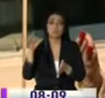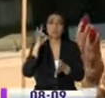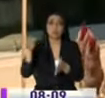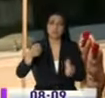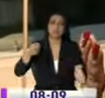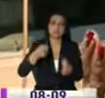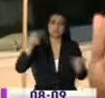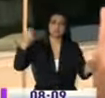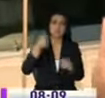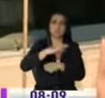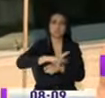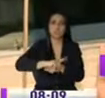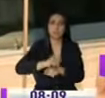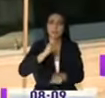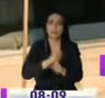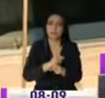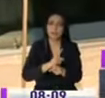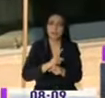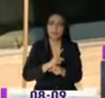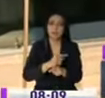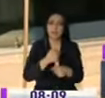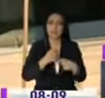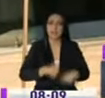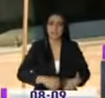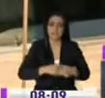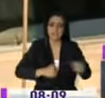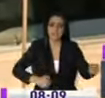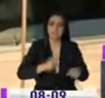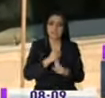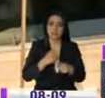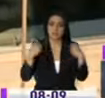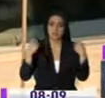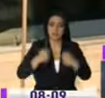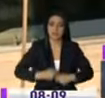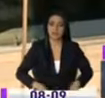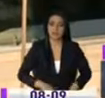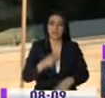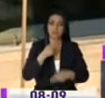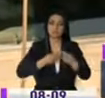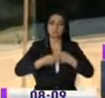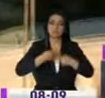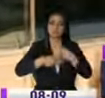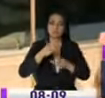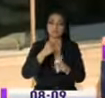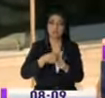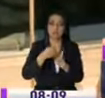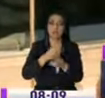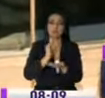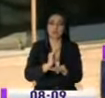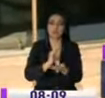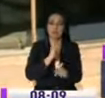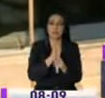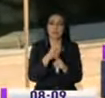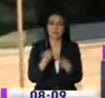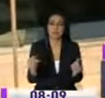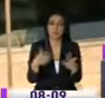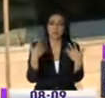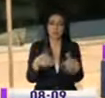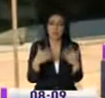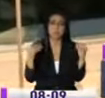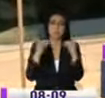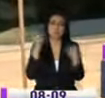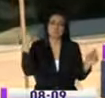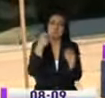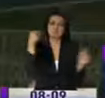pegaron, me robaron, me rompieron, me cortaron el delantal, porque yo uso delantal por lo que yo tengo local en el mercado de San Roque. Pero el que me proporcionó más los